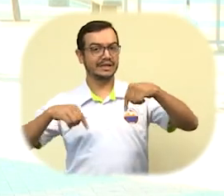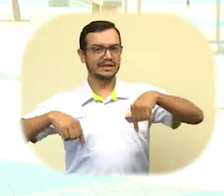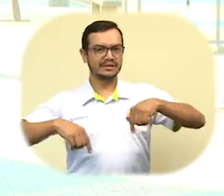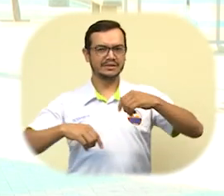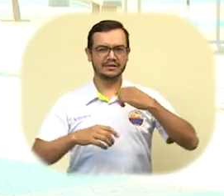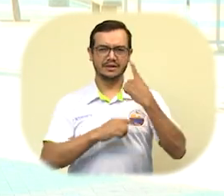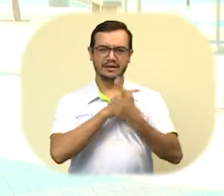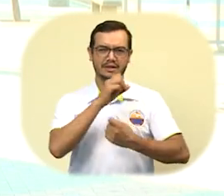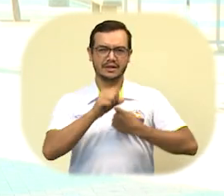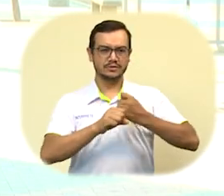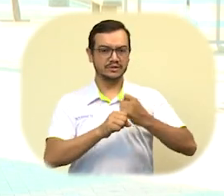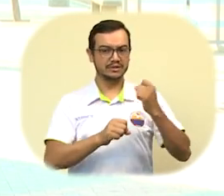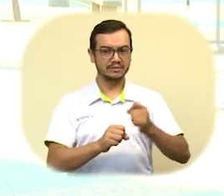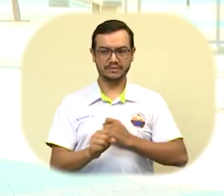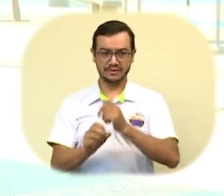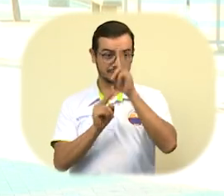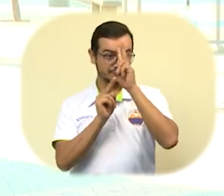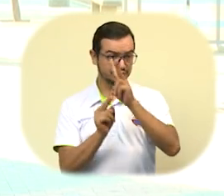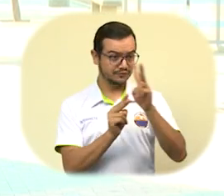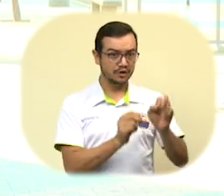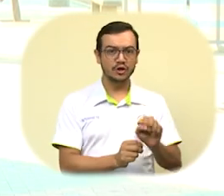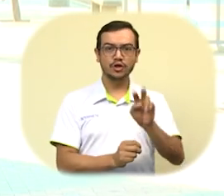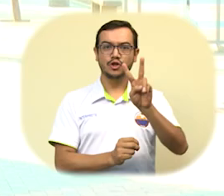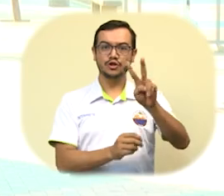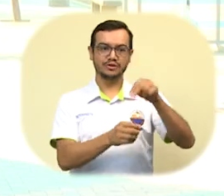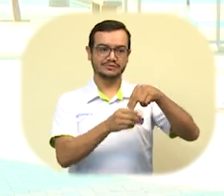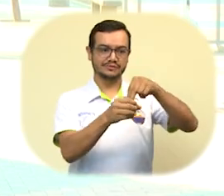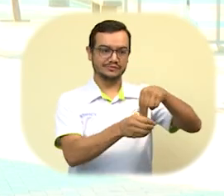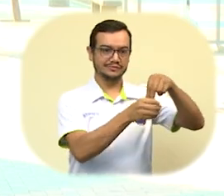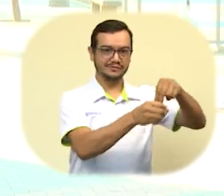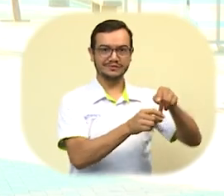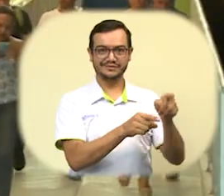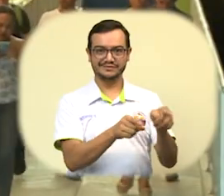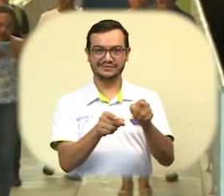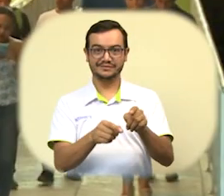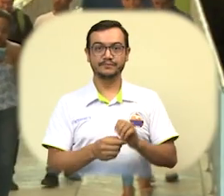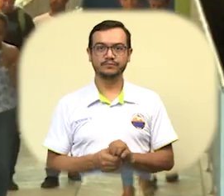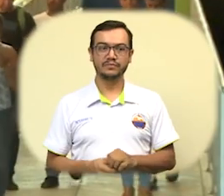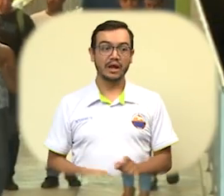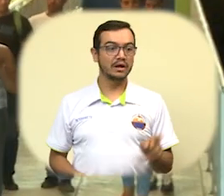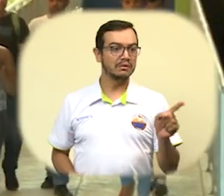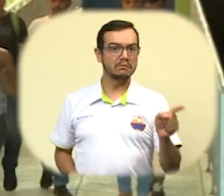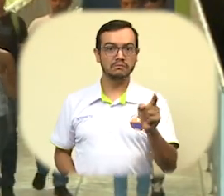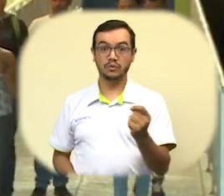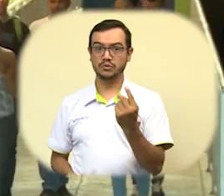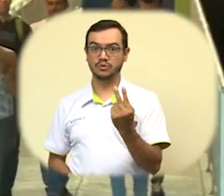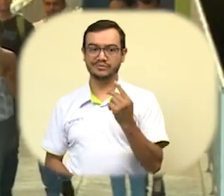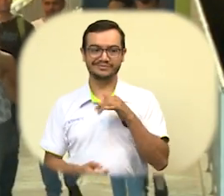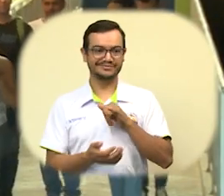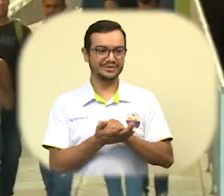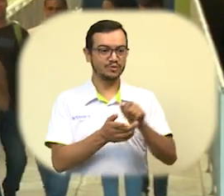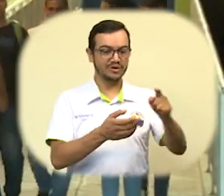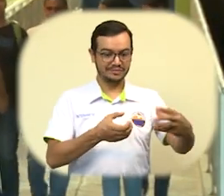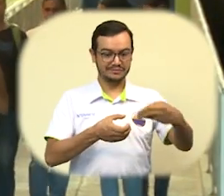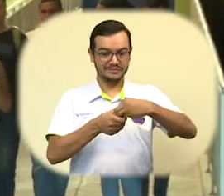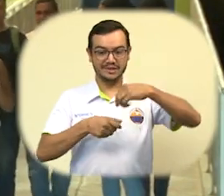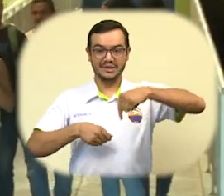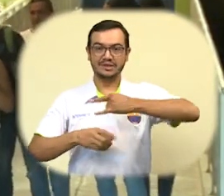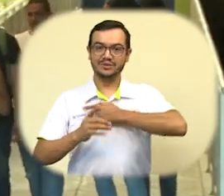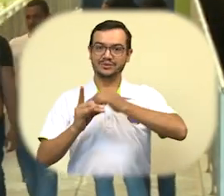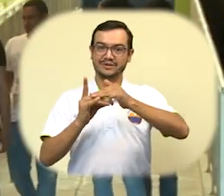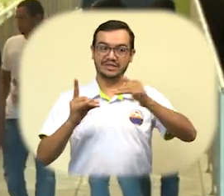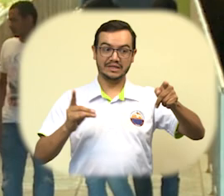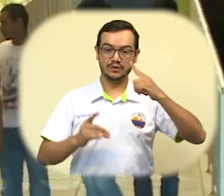Unimagdalena becará anualmente a 2 estudiantes indígenas en estudios posgraduales. Integrantes de diferentes grupos étnicos que estudian en la Alma